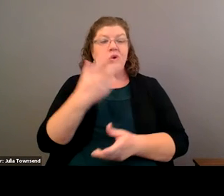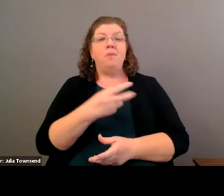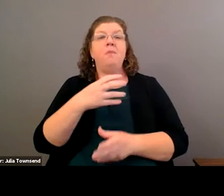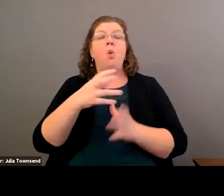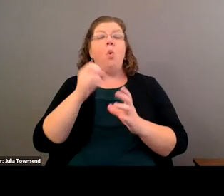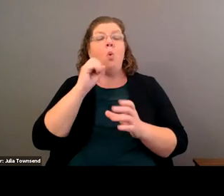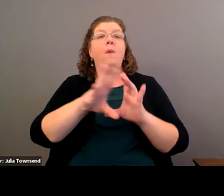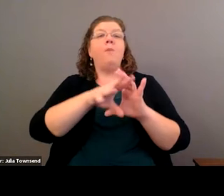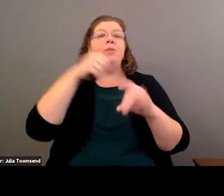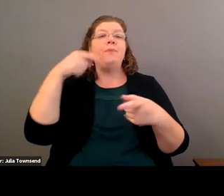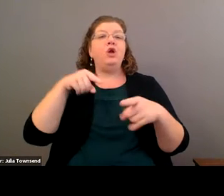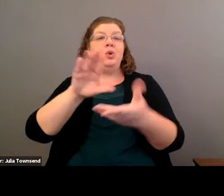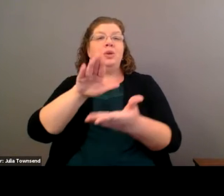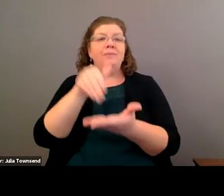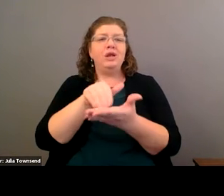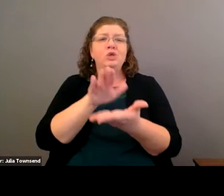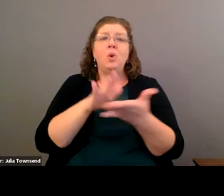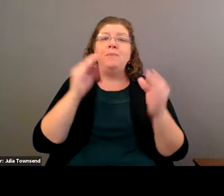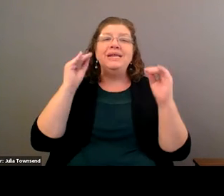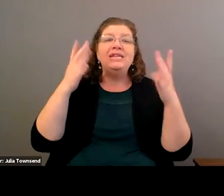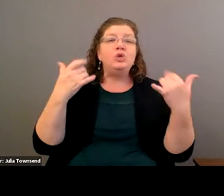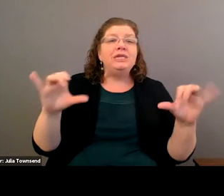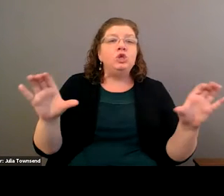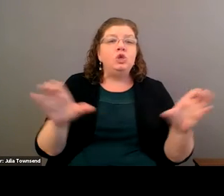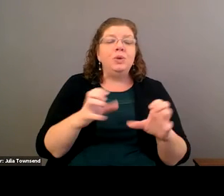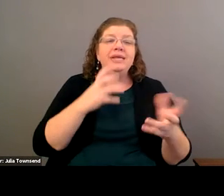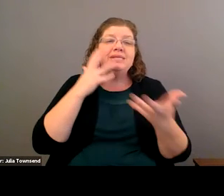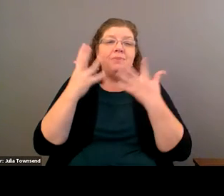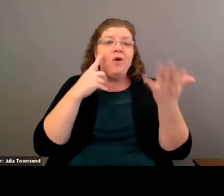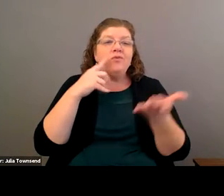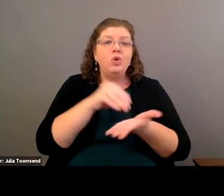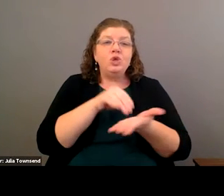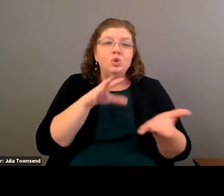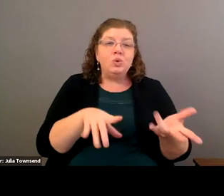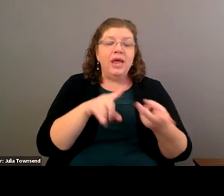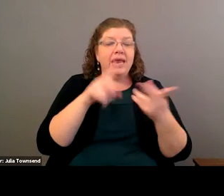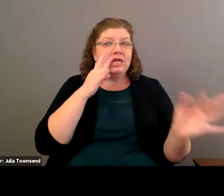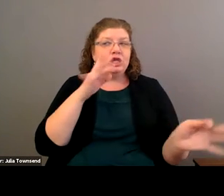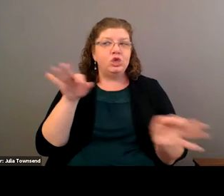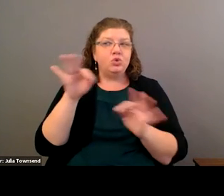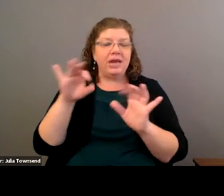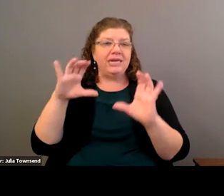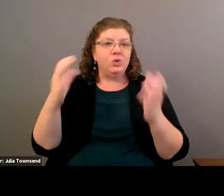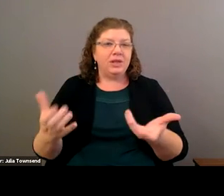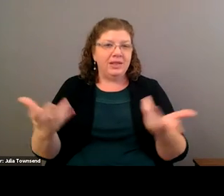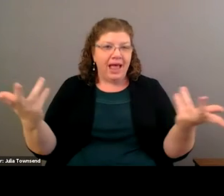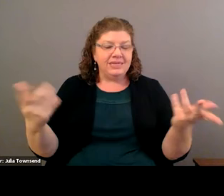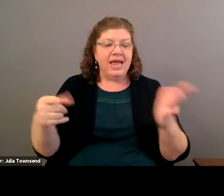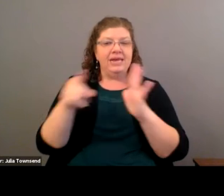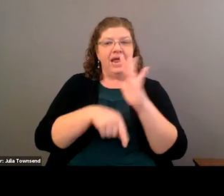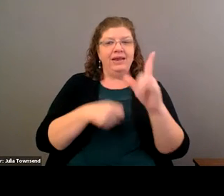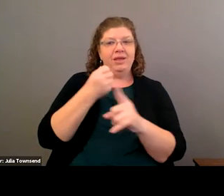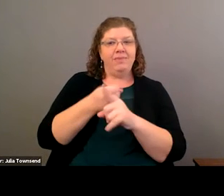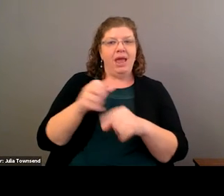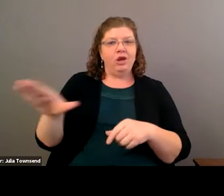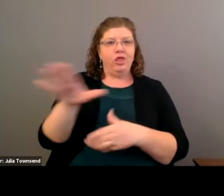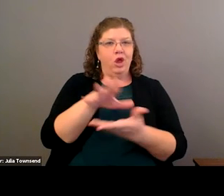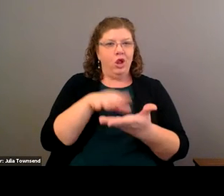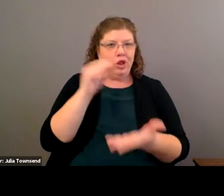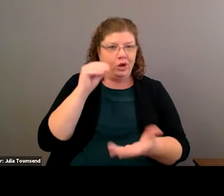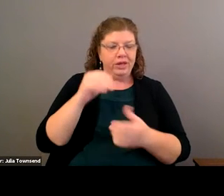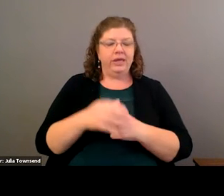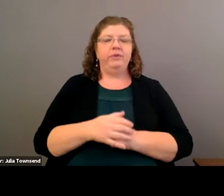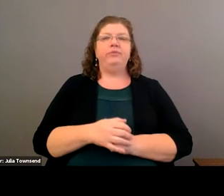los estudiantes frente a los demás por su vestimenta, pero todavía lo siguen haciendo y esto les avergüenza y distrae la clase y esto afecta